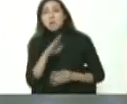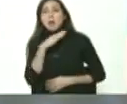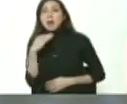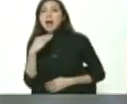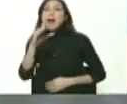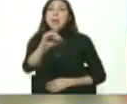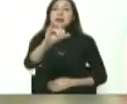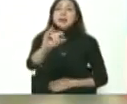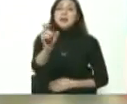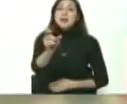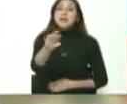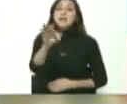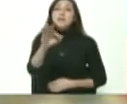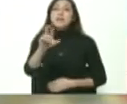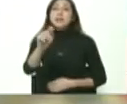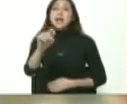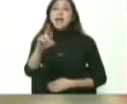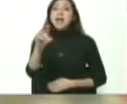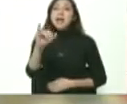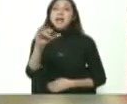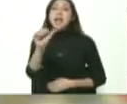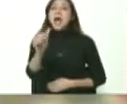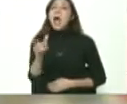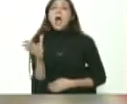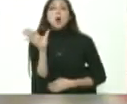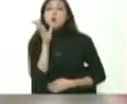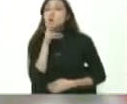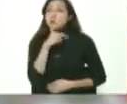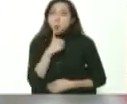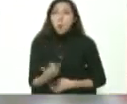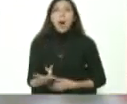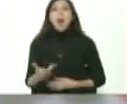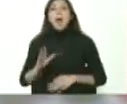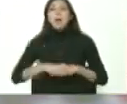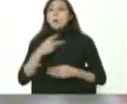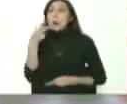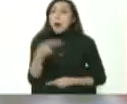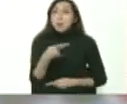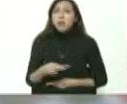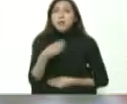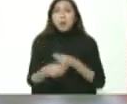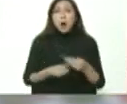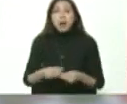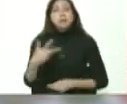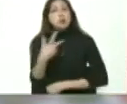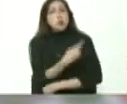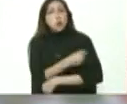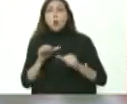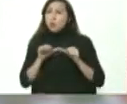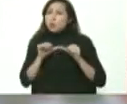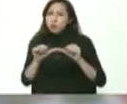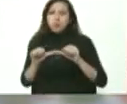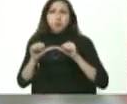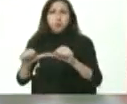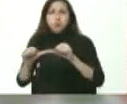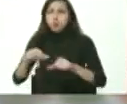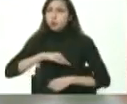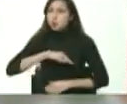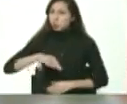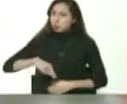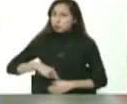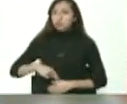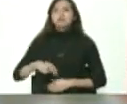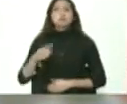estamos en un proceso de control de difteria, y esto ha sido gracias a la política permanente de vacunación. Pero nosotros no podemos bajar la